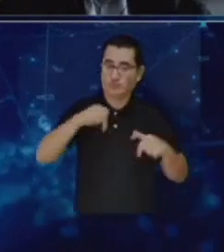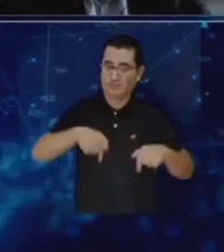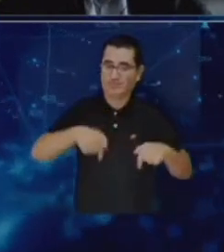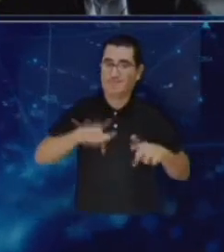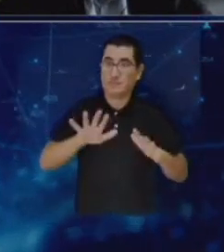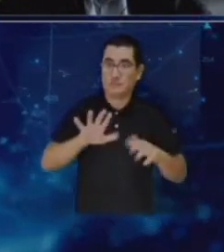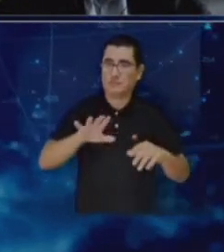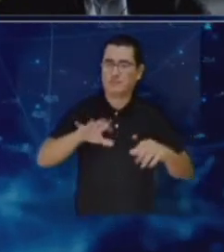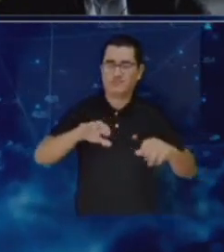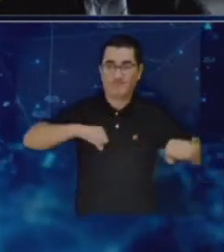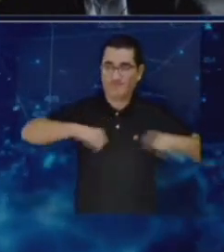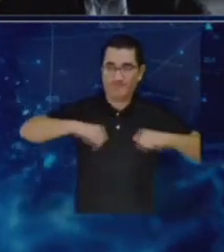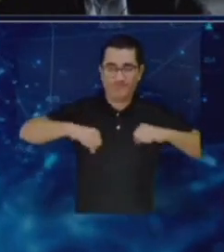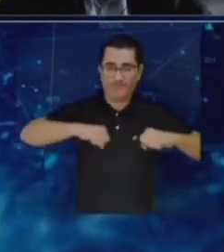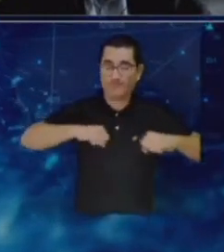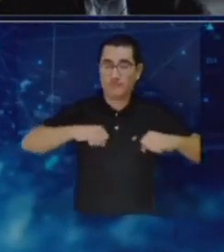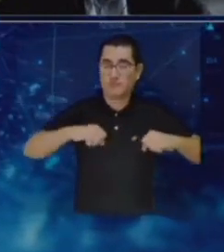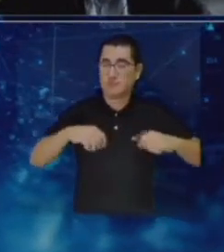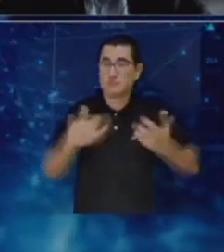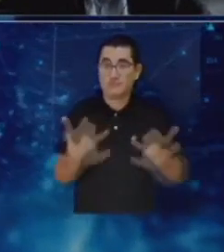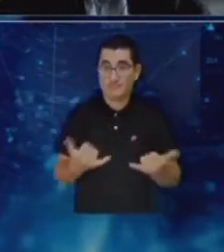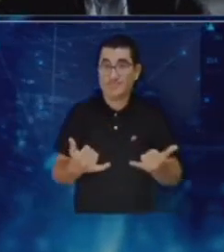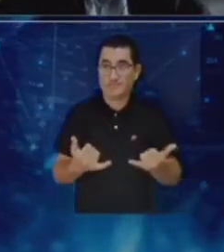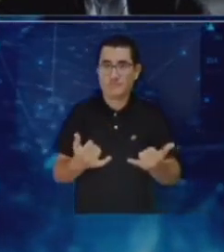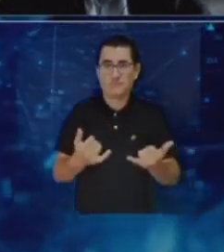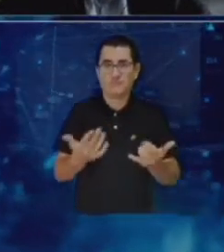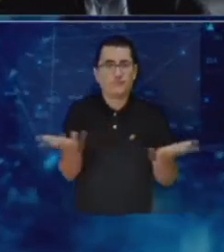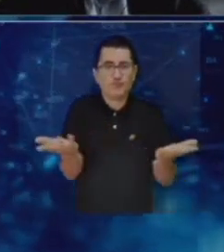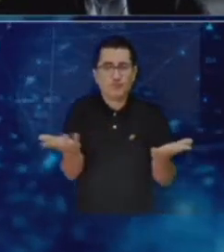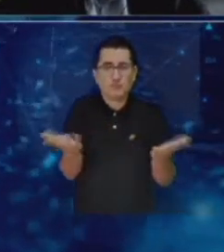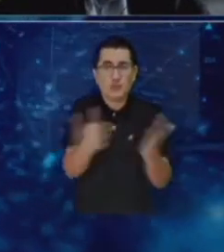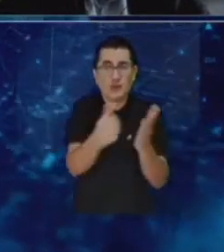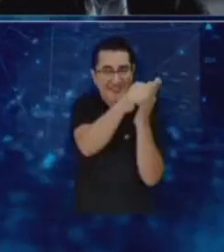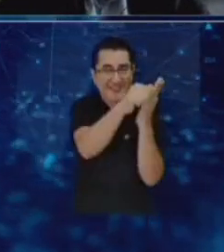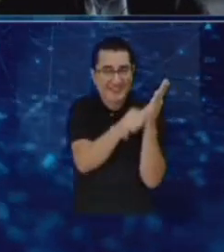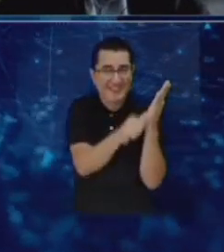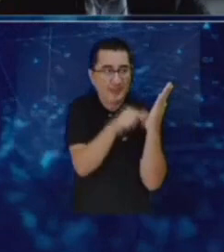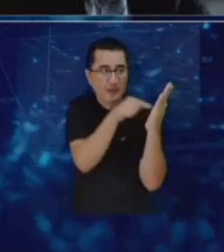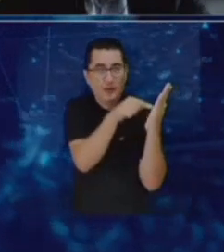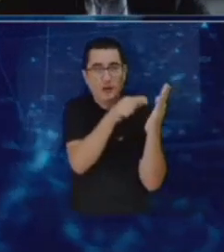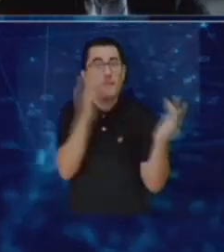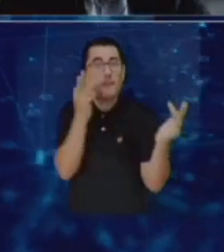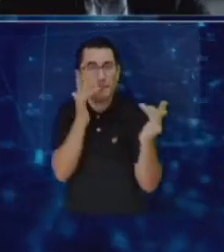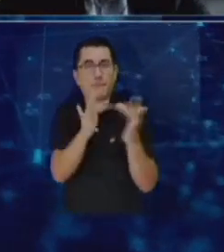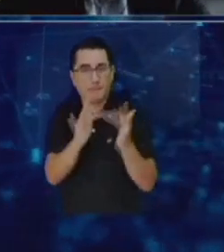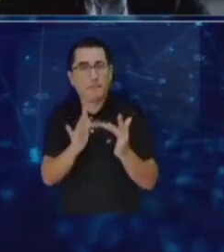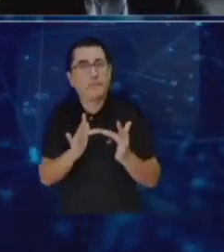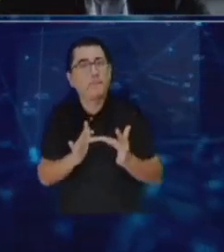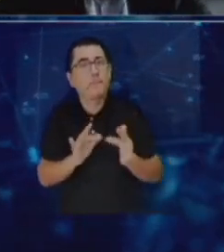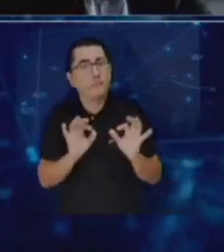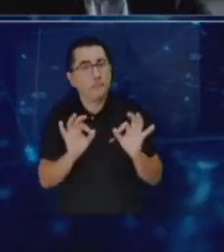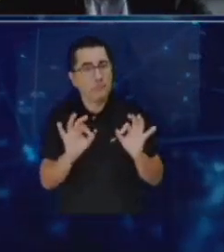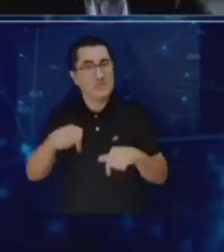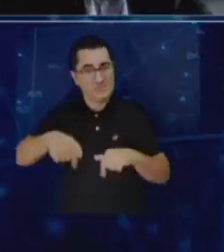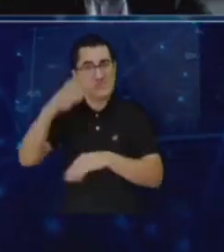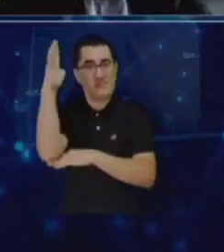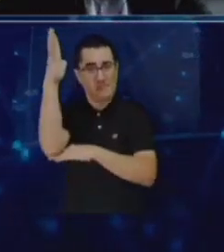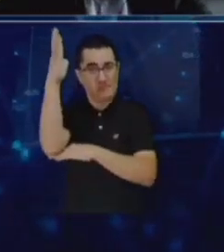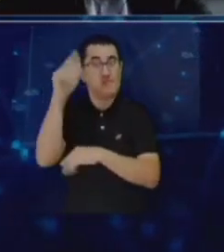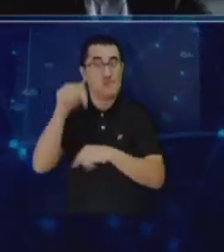activa en la preparación hacia precisamente la agenda que corresponde a esta conferencia. Es por ello que